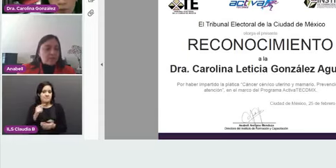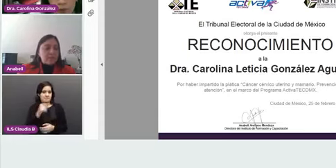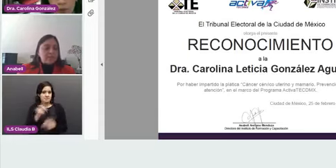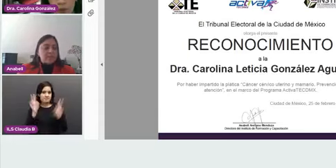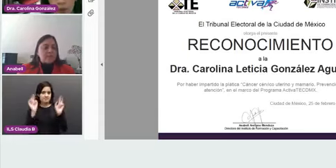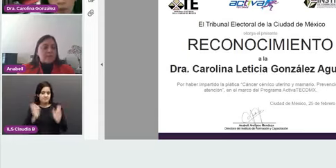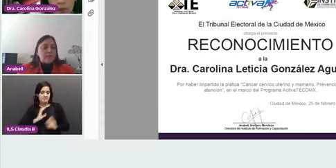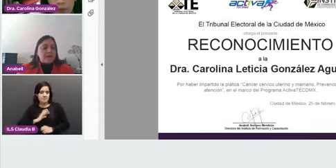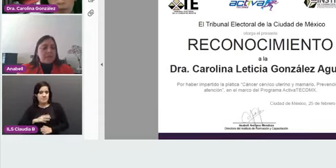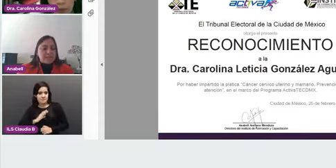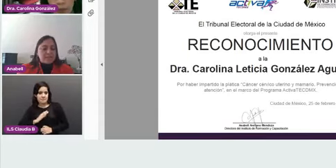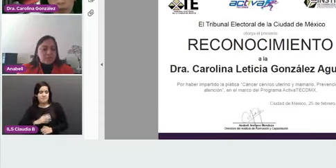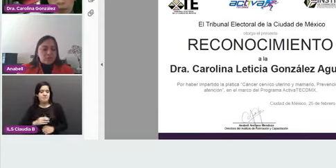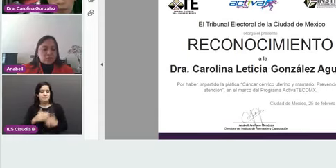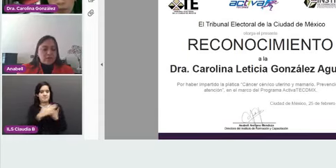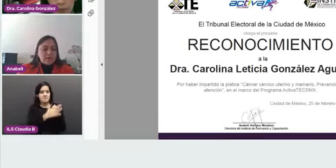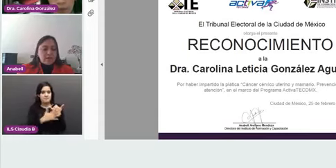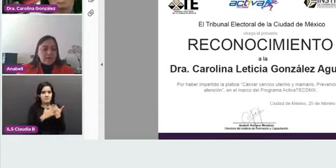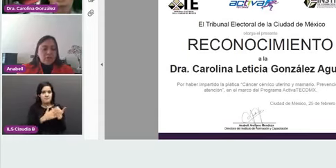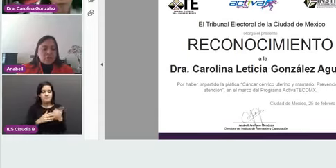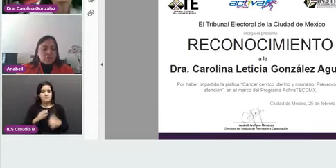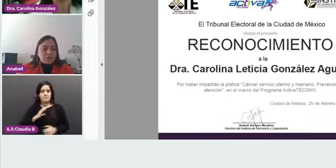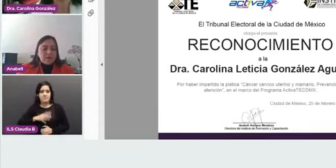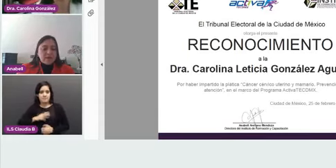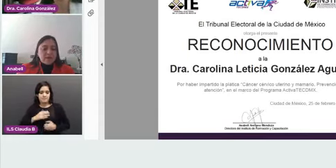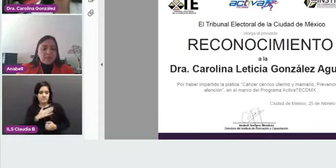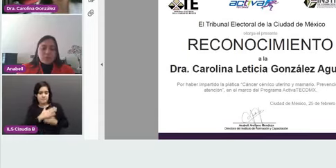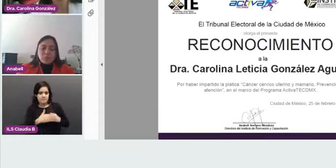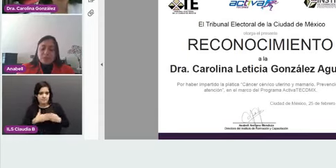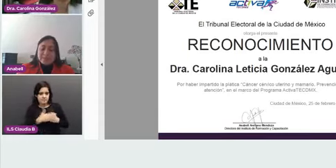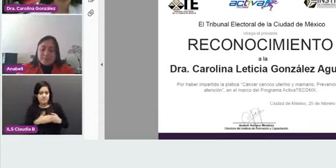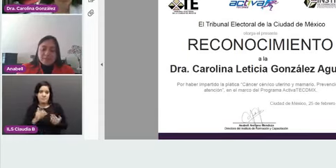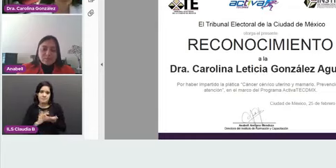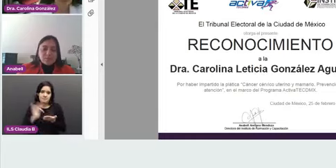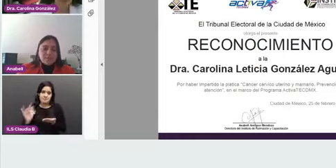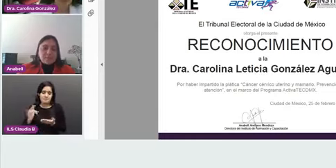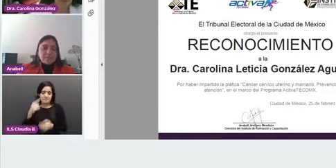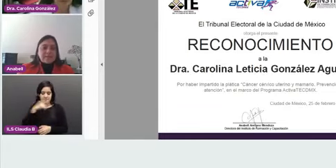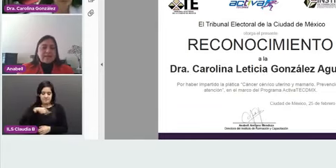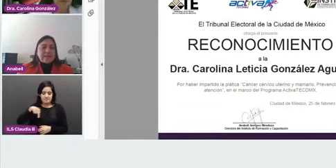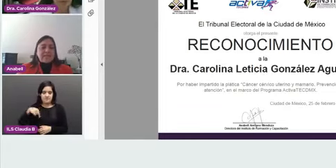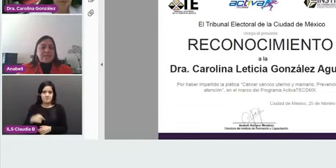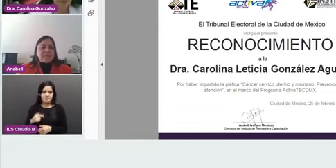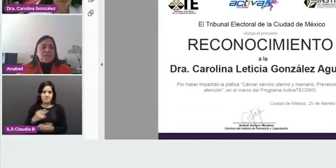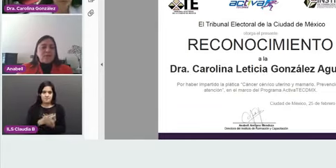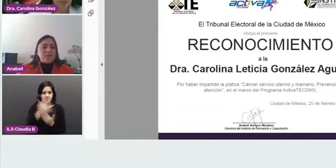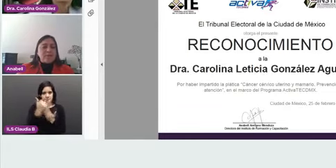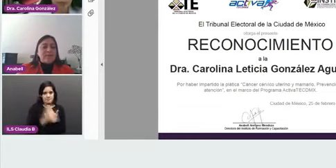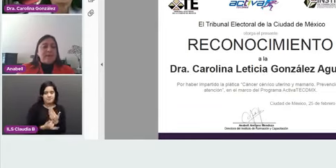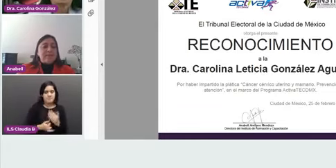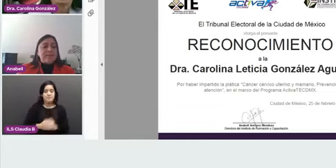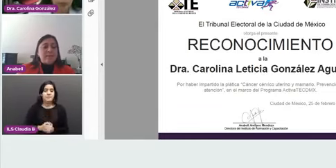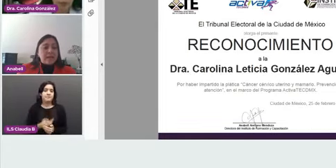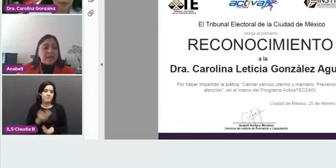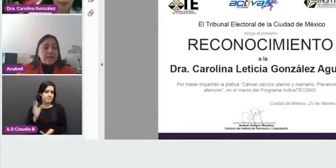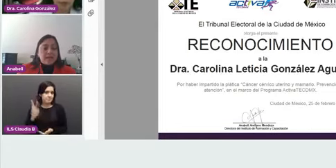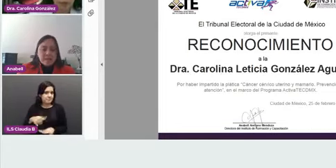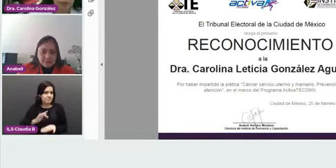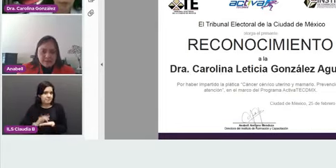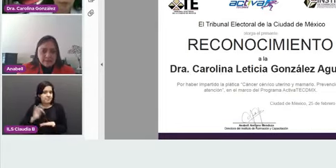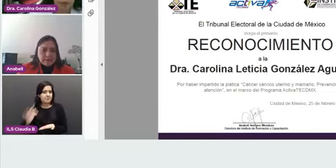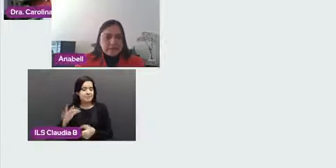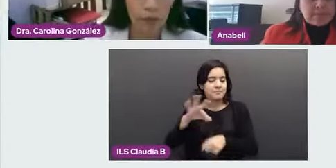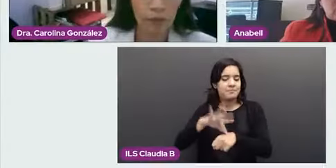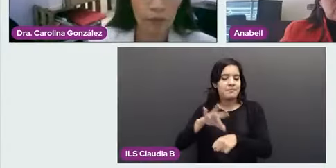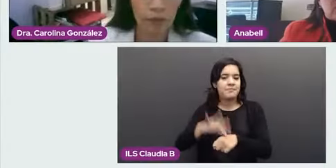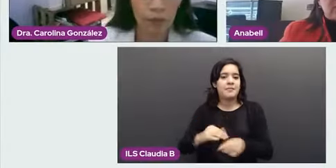bueno, en el marco de este programa institucional. Doctora, pues muchísimas, muchísimas gracias. Y bueno, pues antes de cerrar,